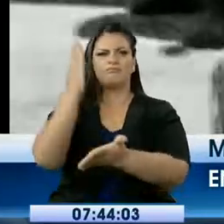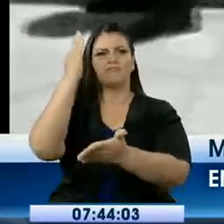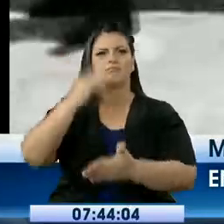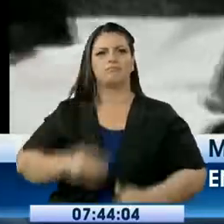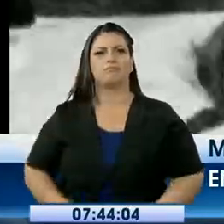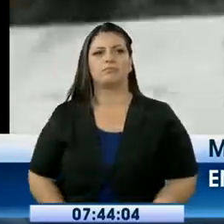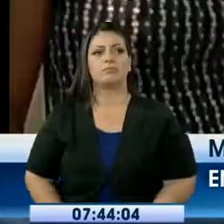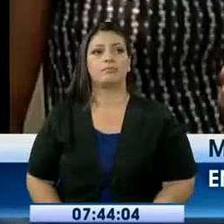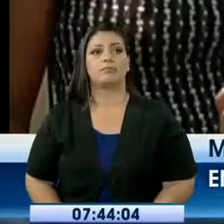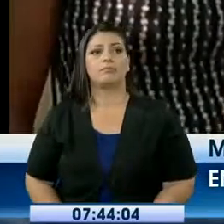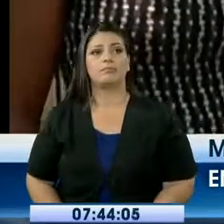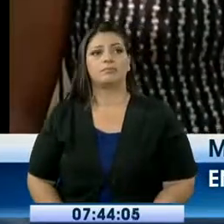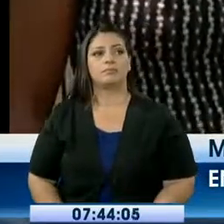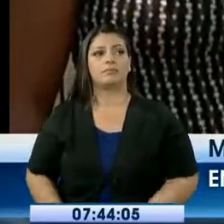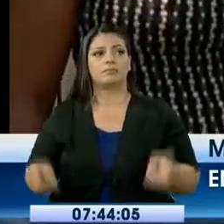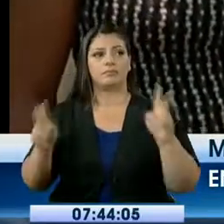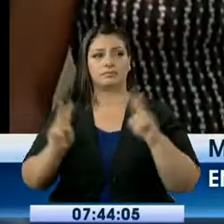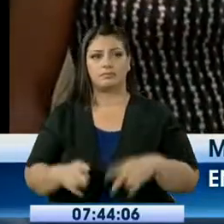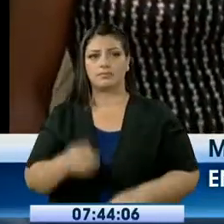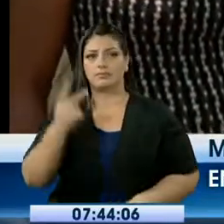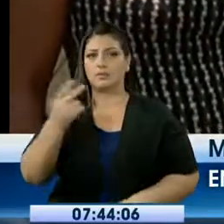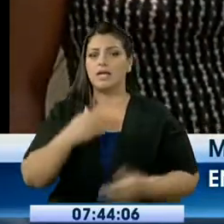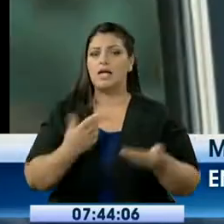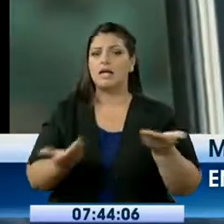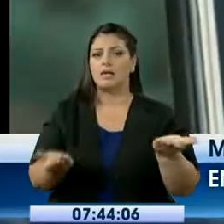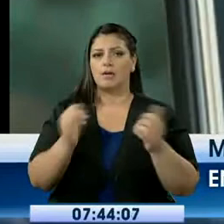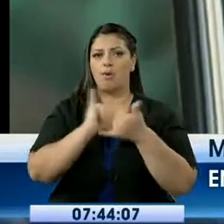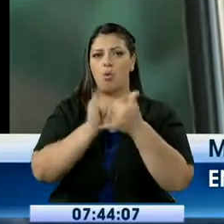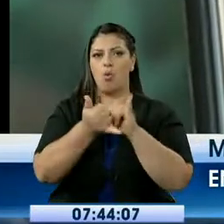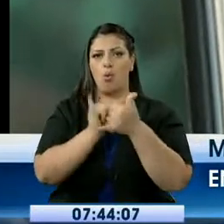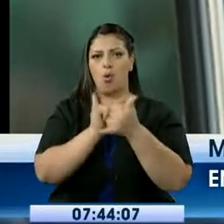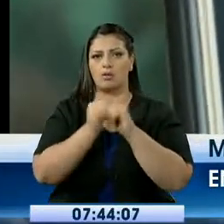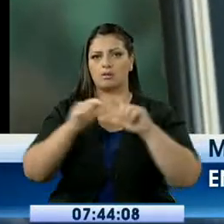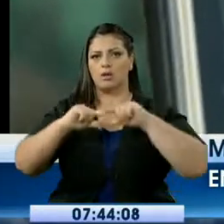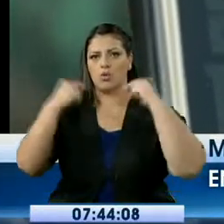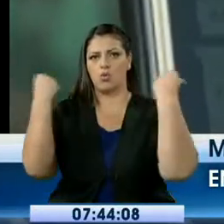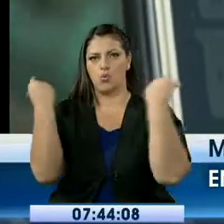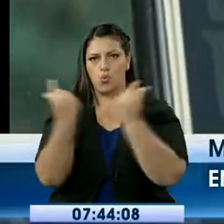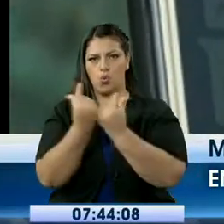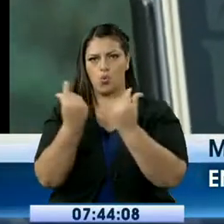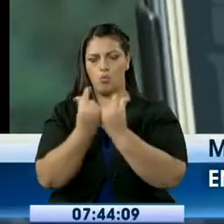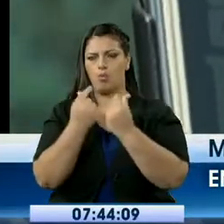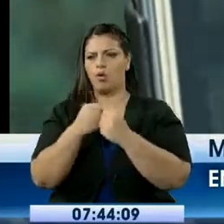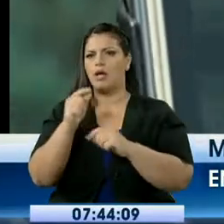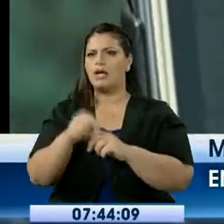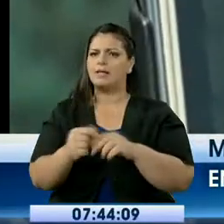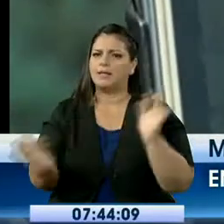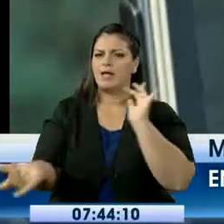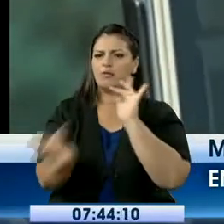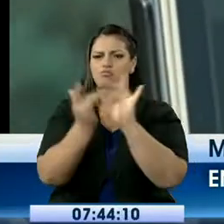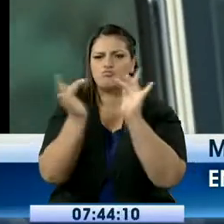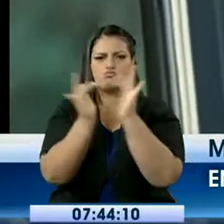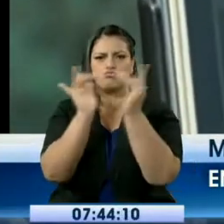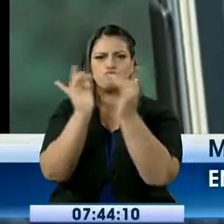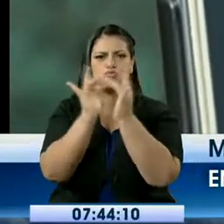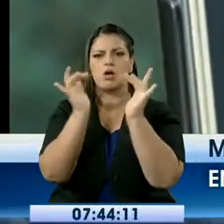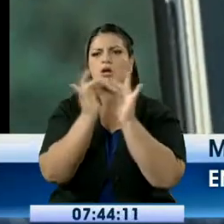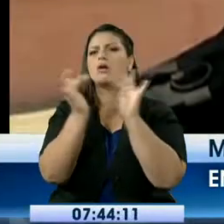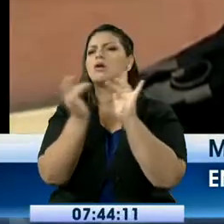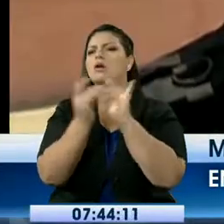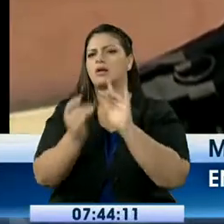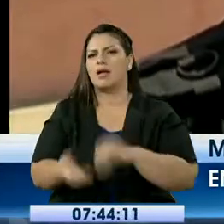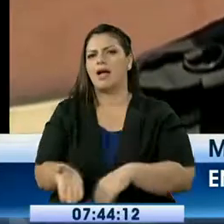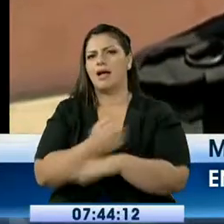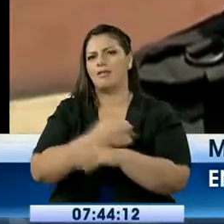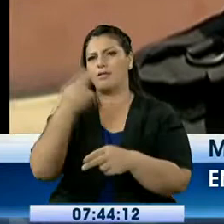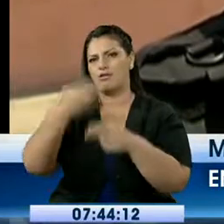la activación de un chat comunitario. Nosotros venimos manejando con un grupo de WhatsApp en el cual nos encontramos inmersos los contactos de los